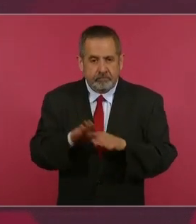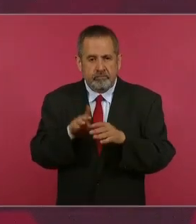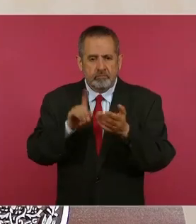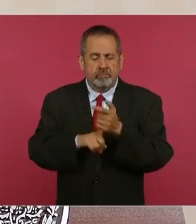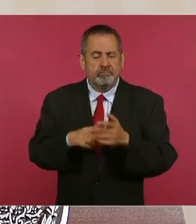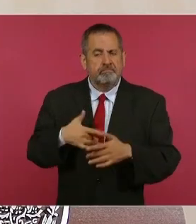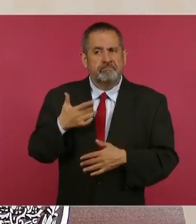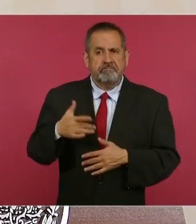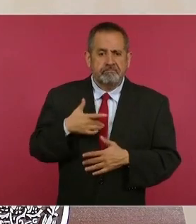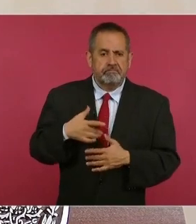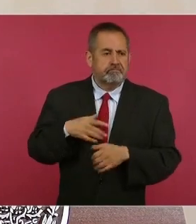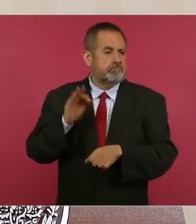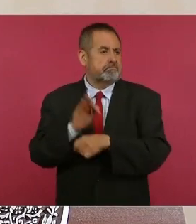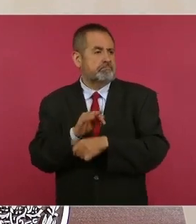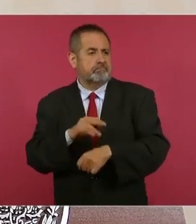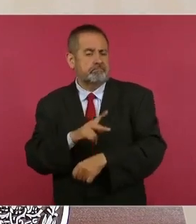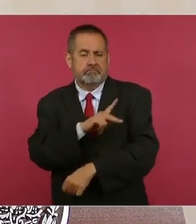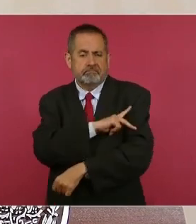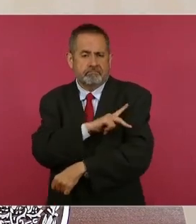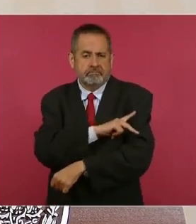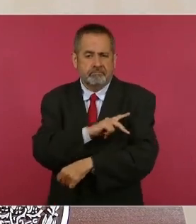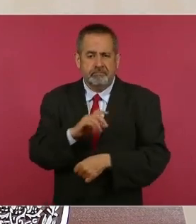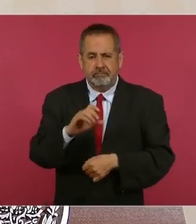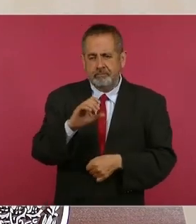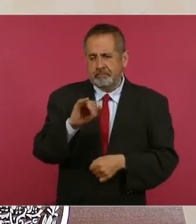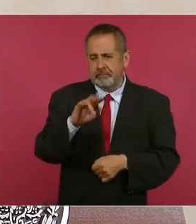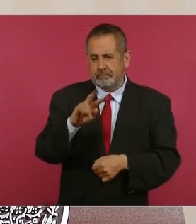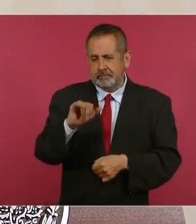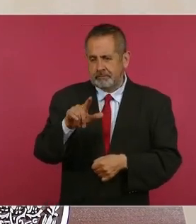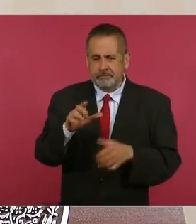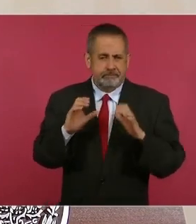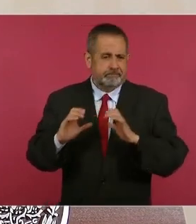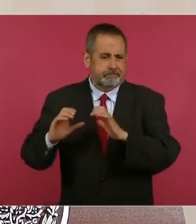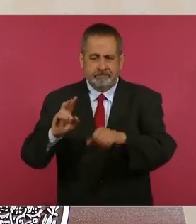de la cultura de la protección civil que debemos de